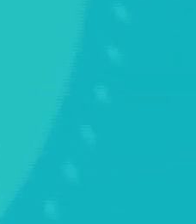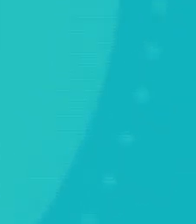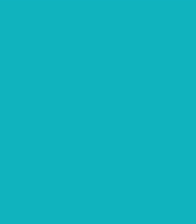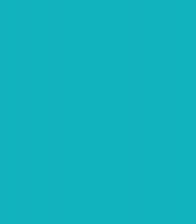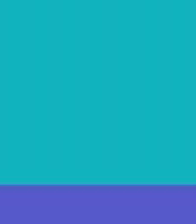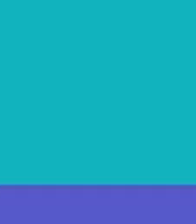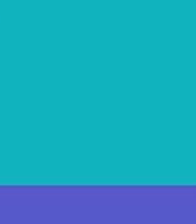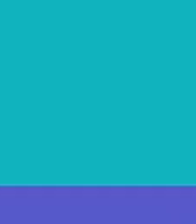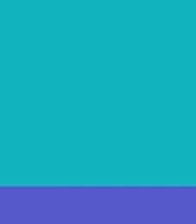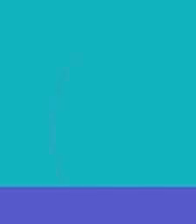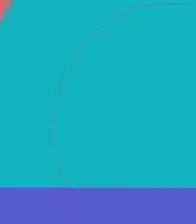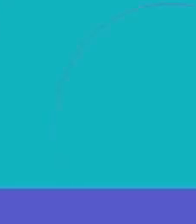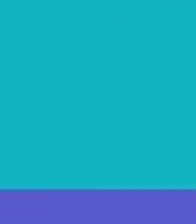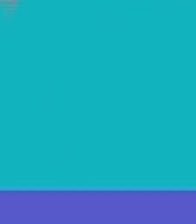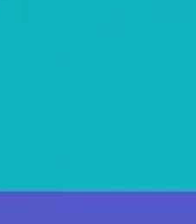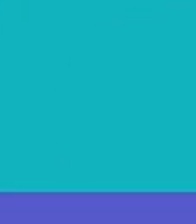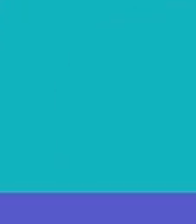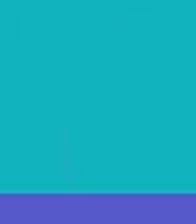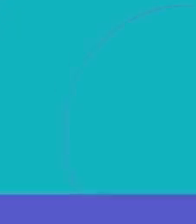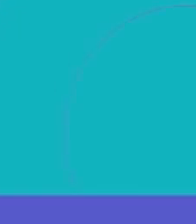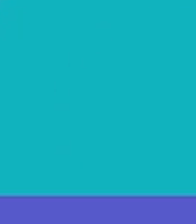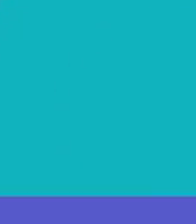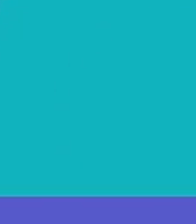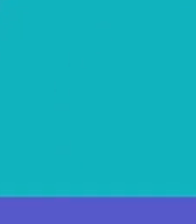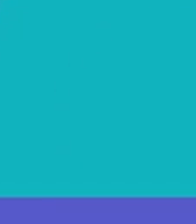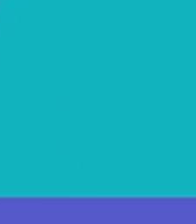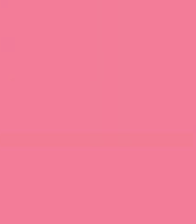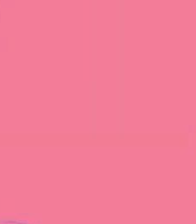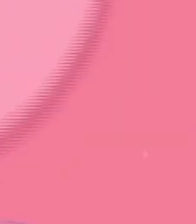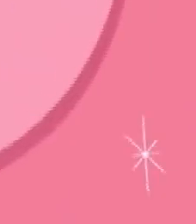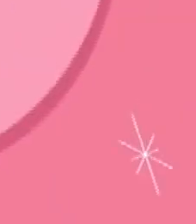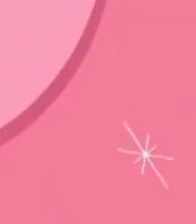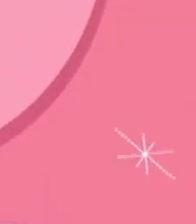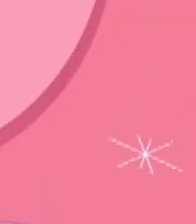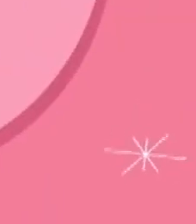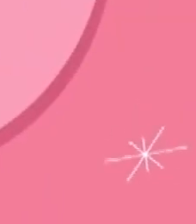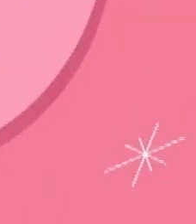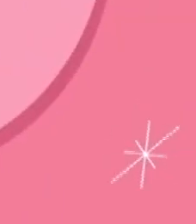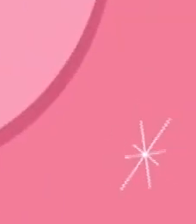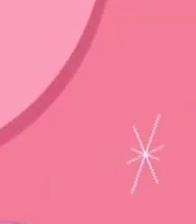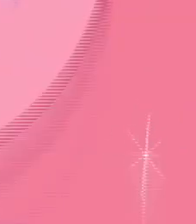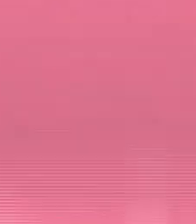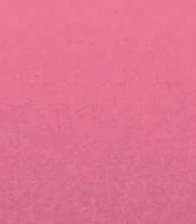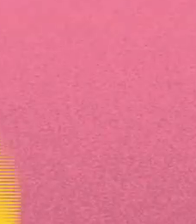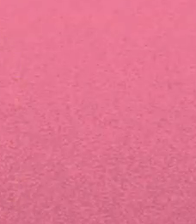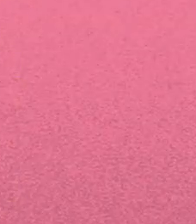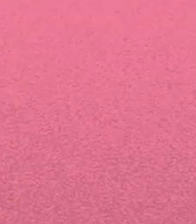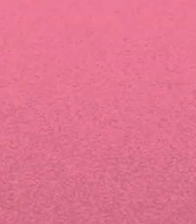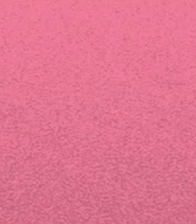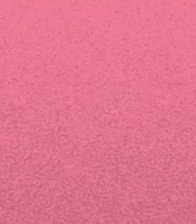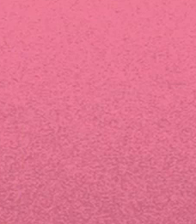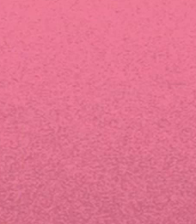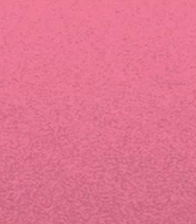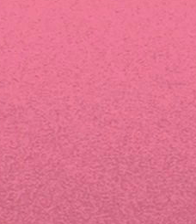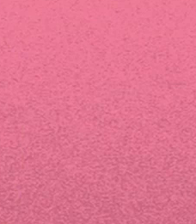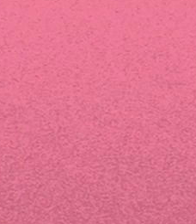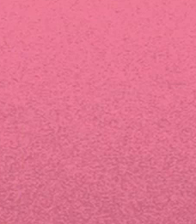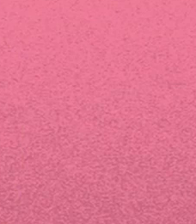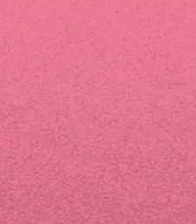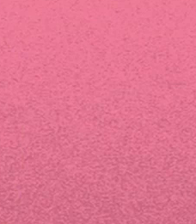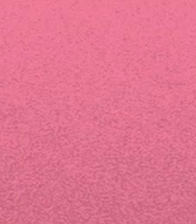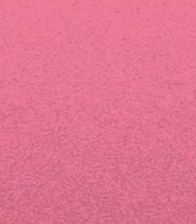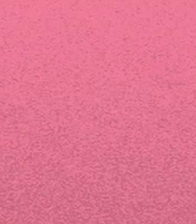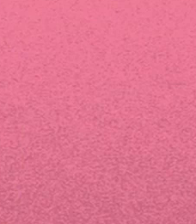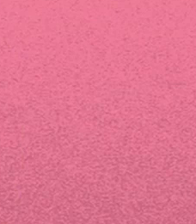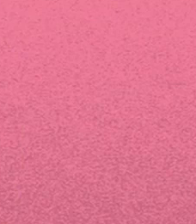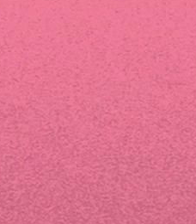Pero a todas les gusta jugar con la Junta, porque al jugar legal es ayudar y ganar más. Así que, jugá y ganá con la Junta, porque